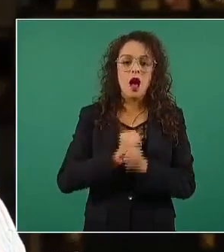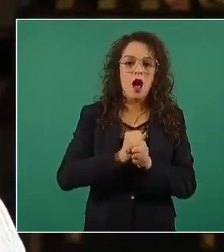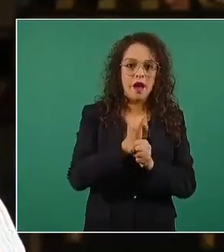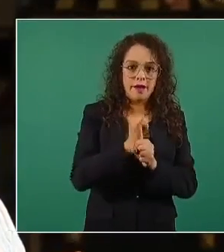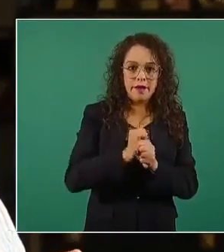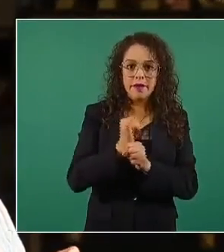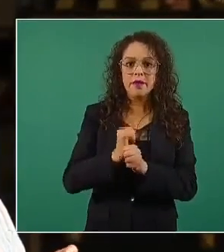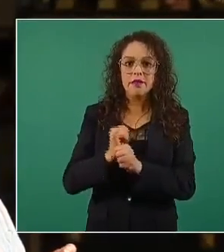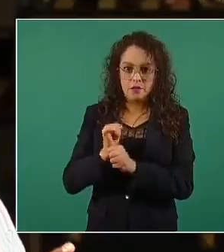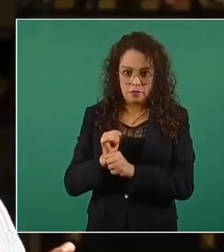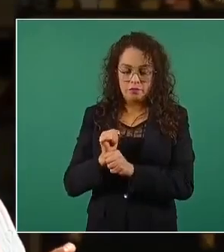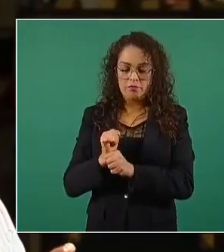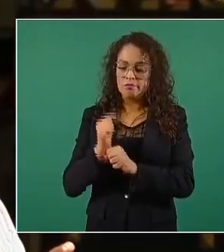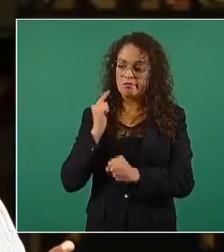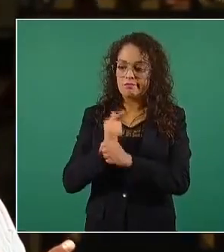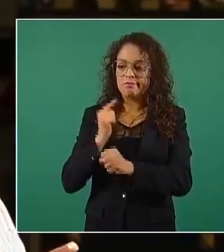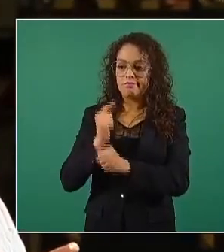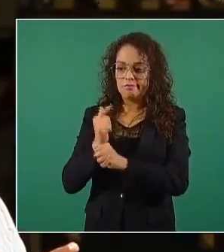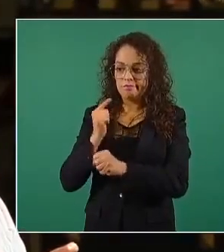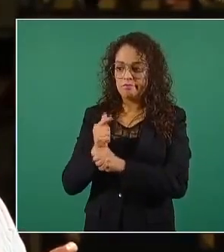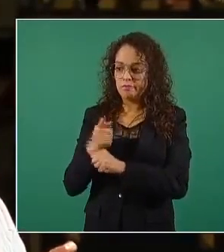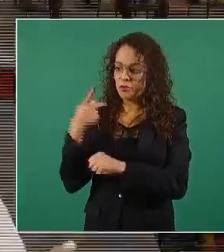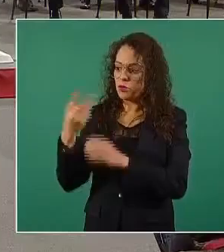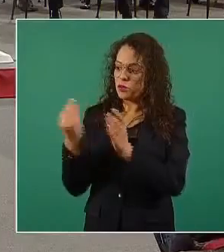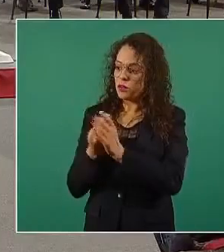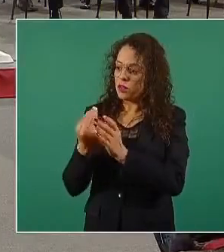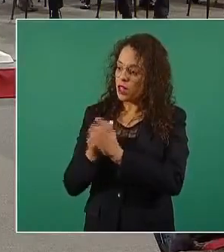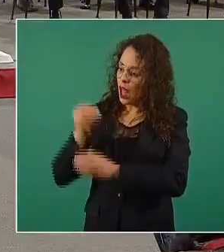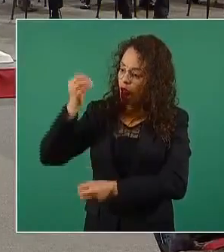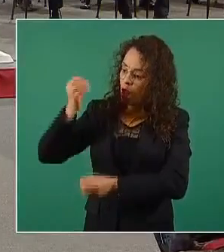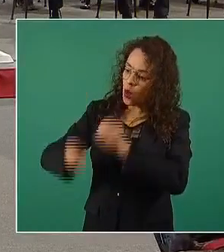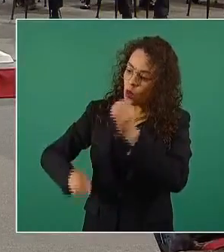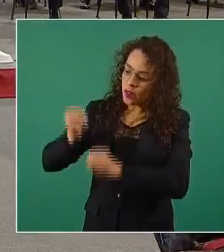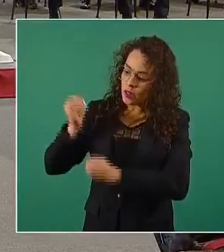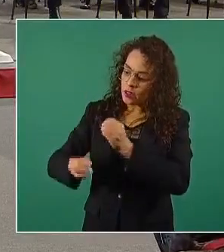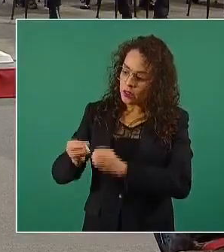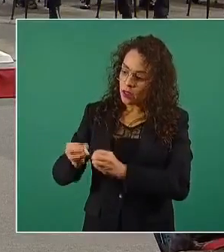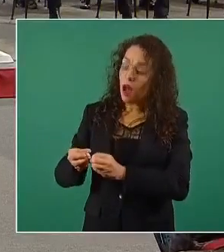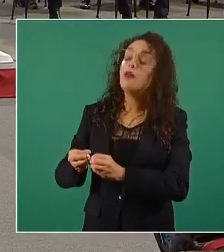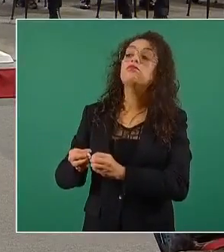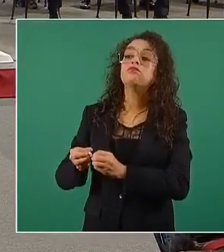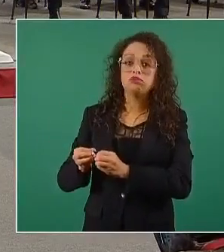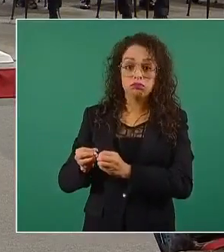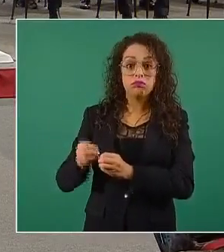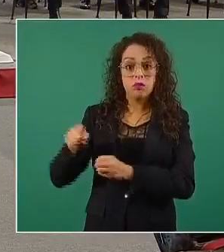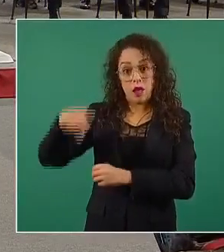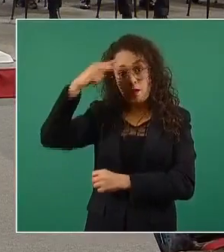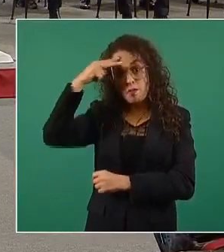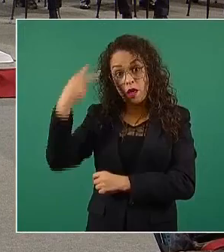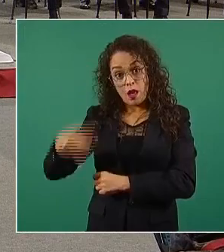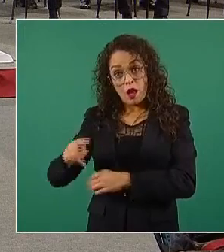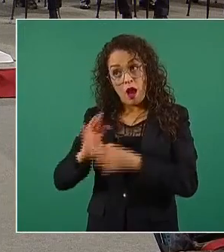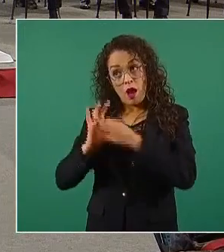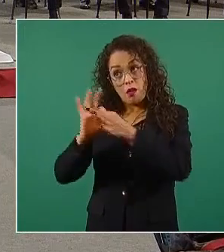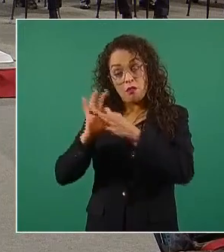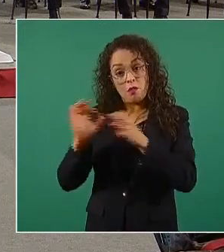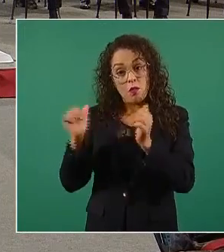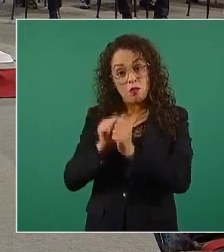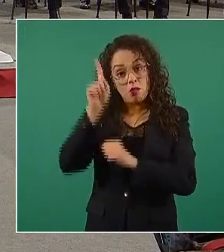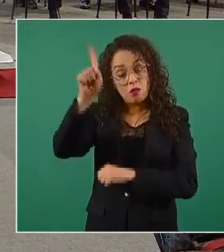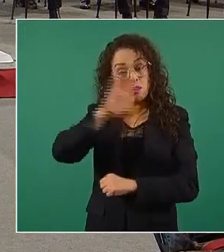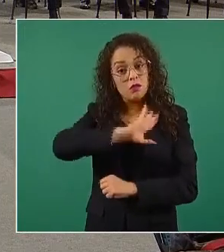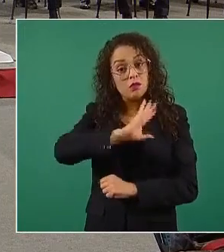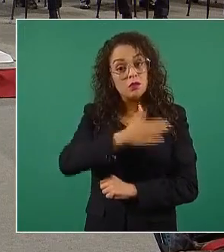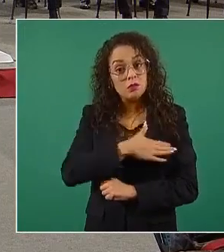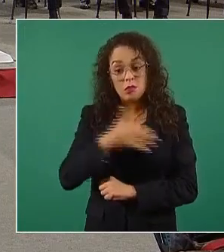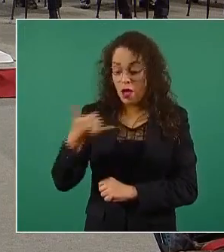y se ha comprobado que allá también tiene nexos el Yunque mexicano con el Yunque español. Y